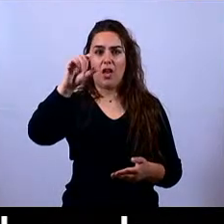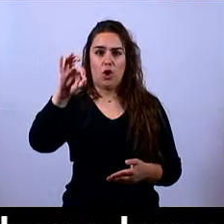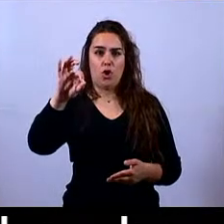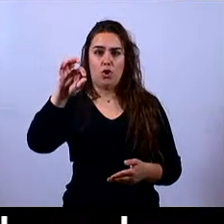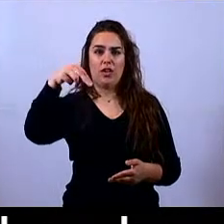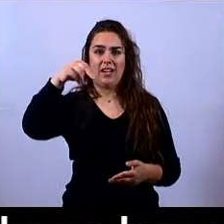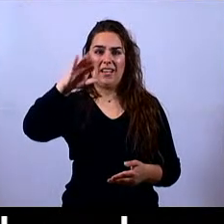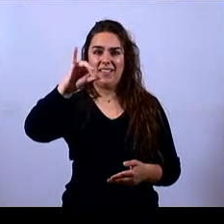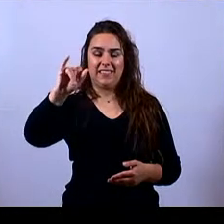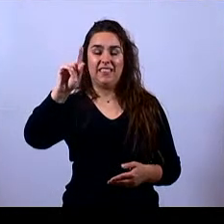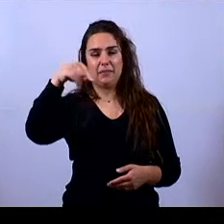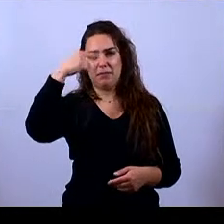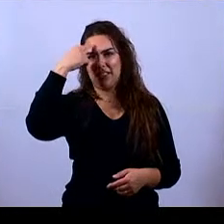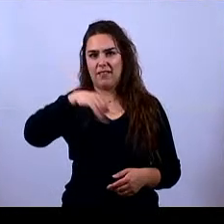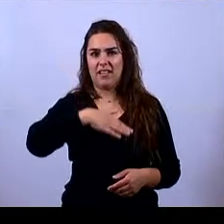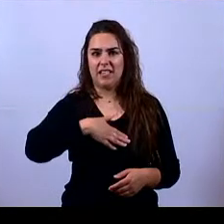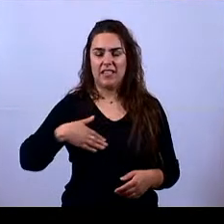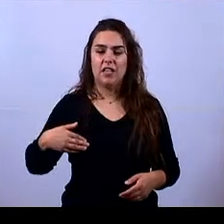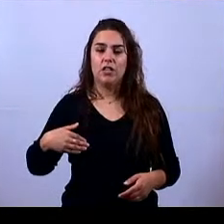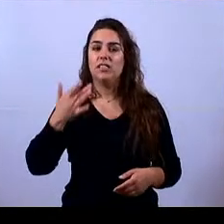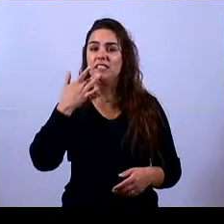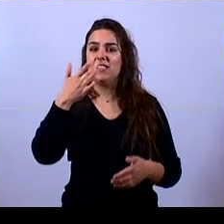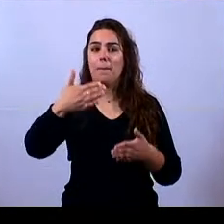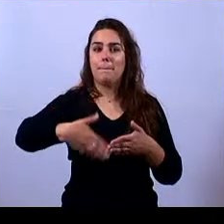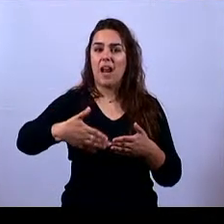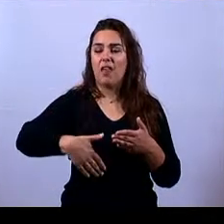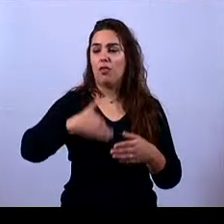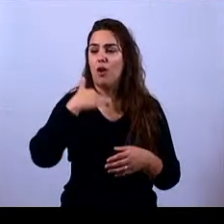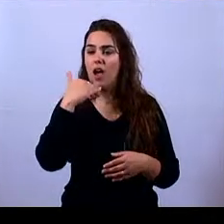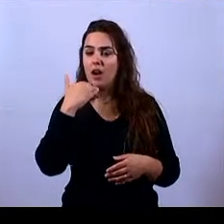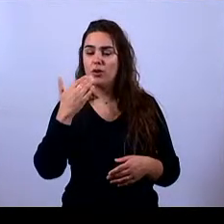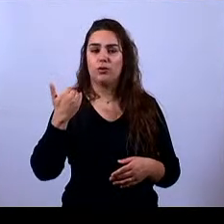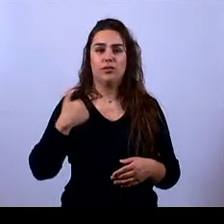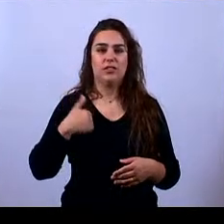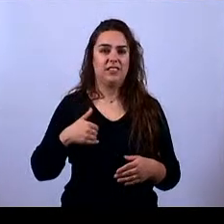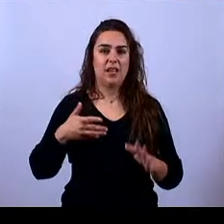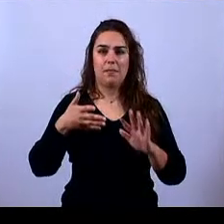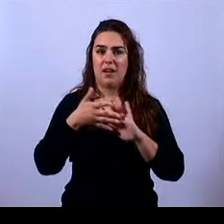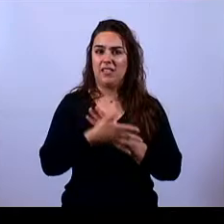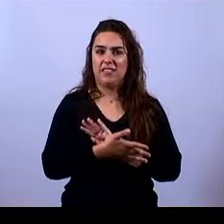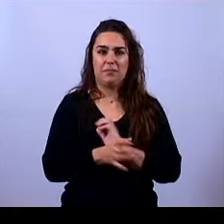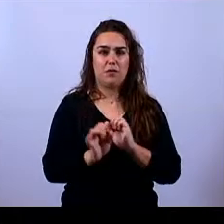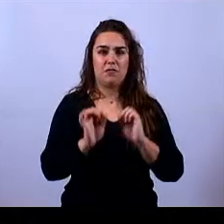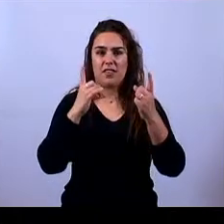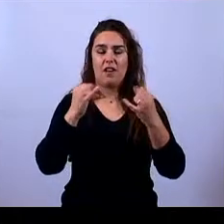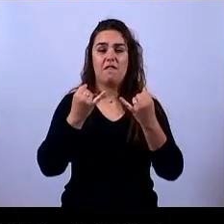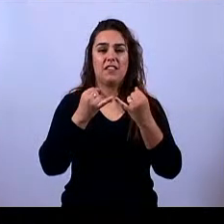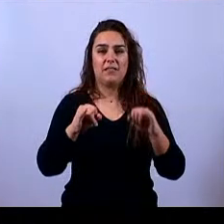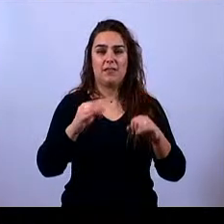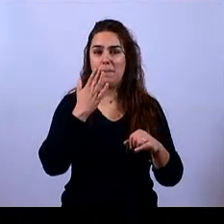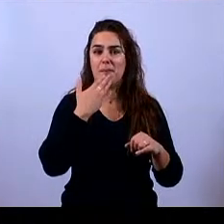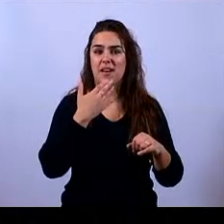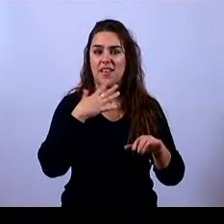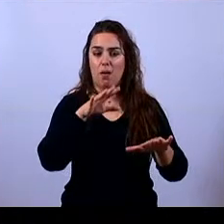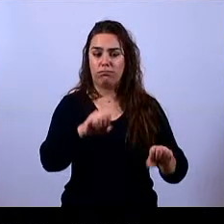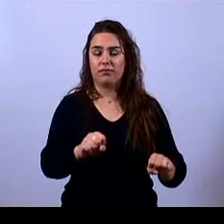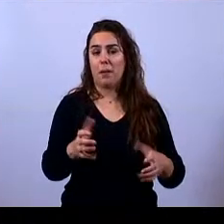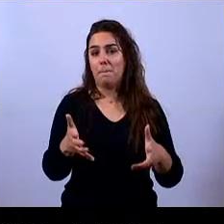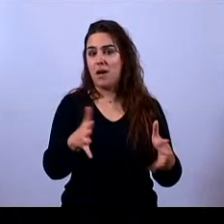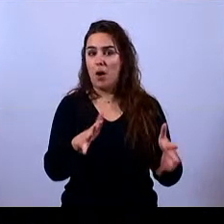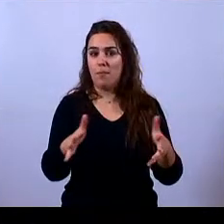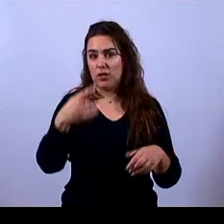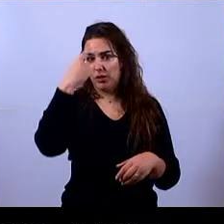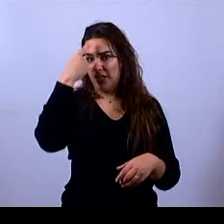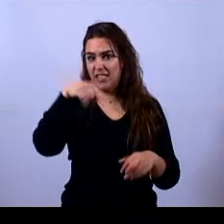También quería saber si vamos a tener ya algunos plazos una vez adjudicado definitivamente el Festival de Mérida, más o menos cuándo se va a conocer